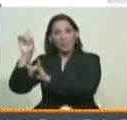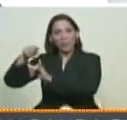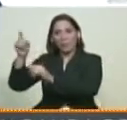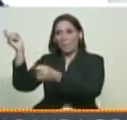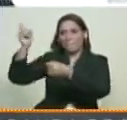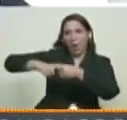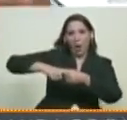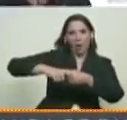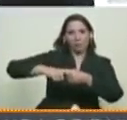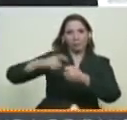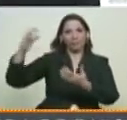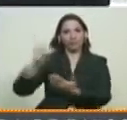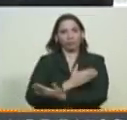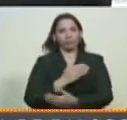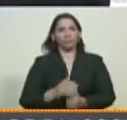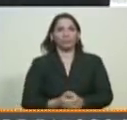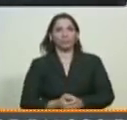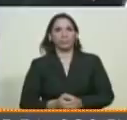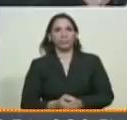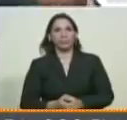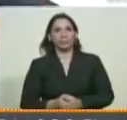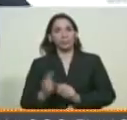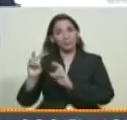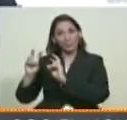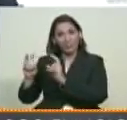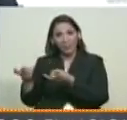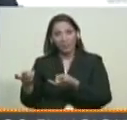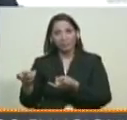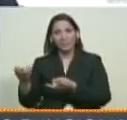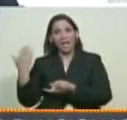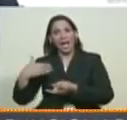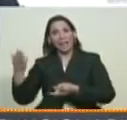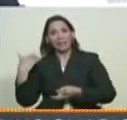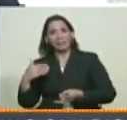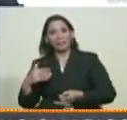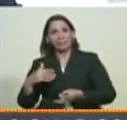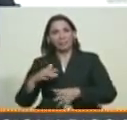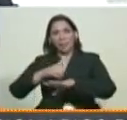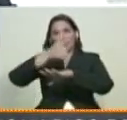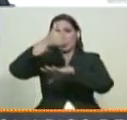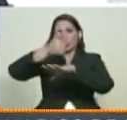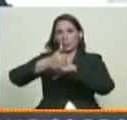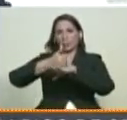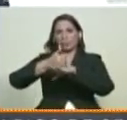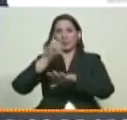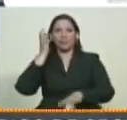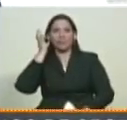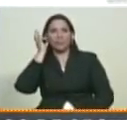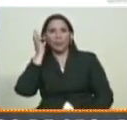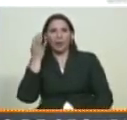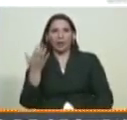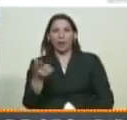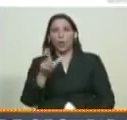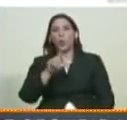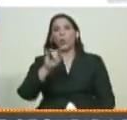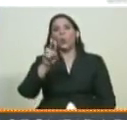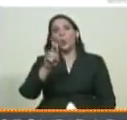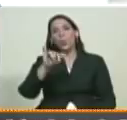delito de corrupción, ya que su titular, su extitular, era la principal jefe del cartel de extorsión que aquí